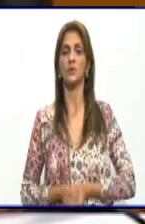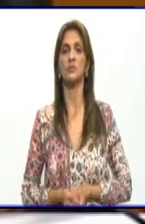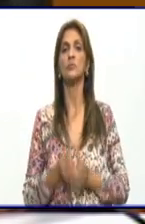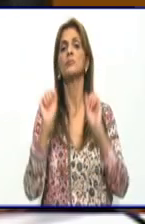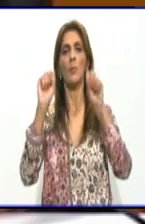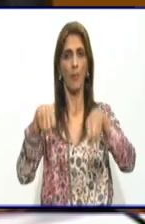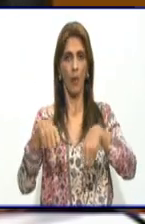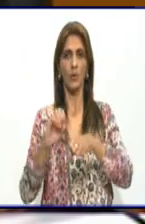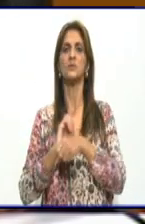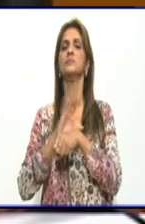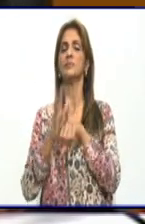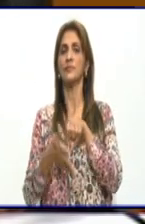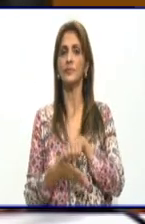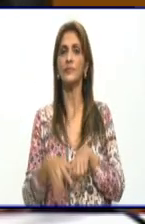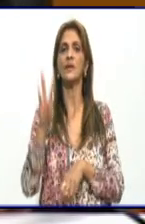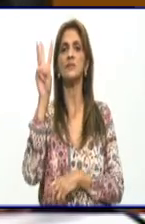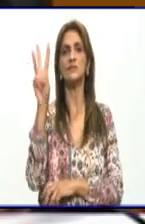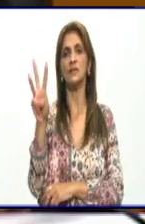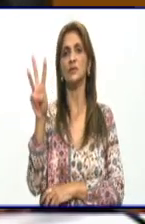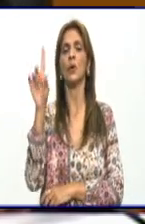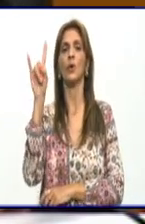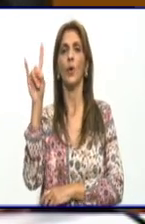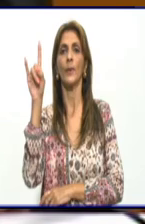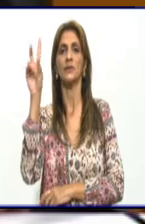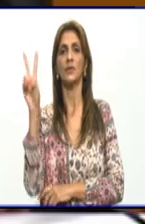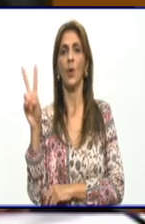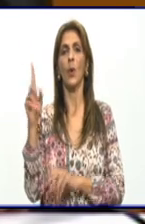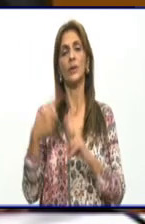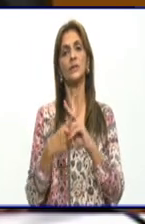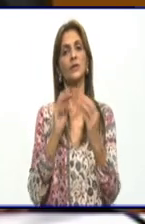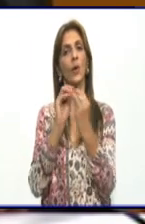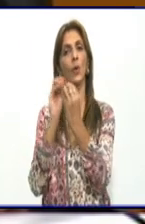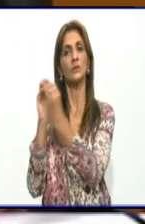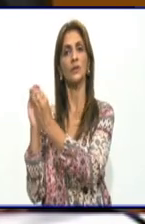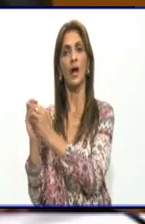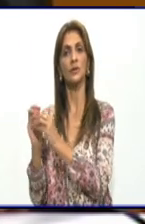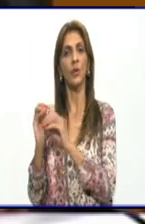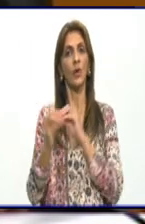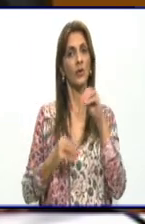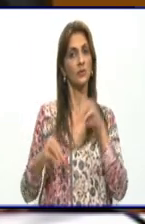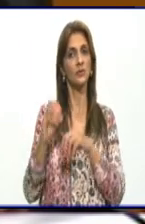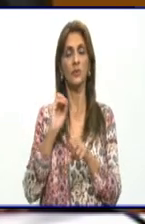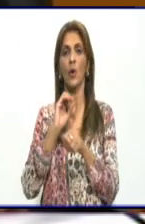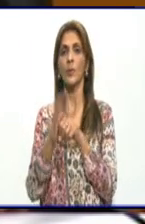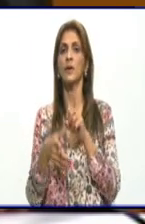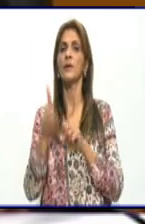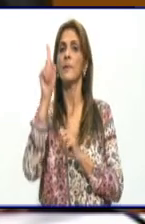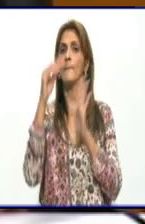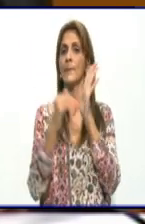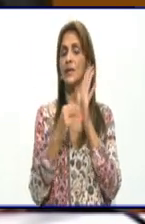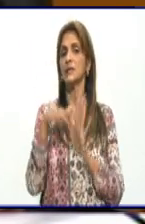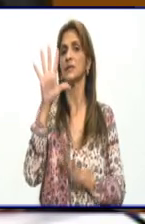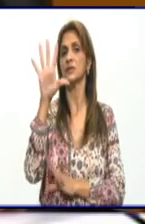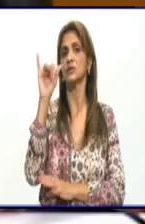Sospechosos 392 y contactos 1.560. La provincia acumula ya un total